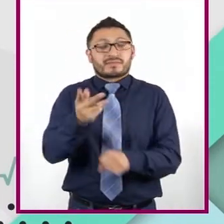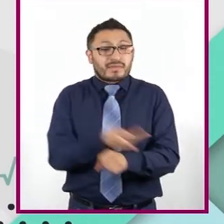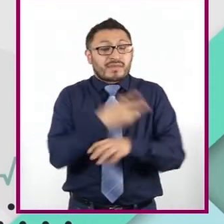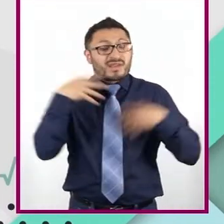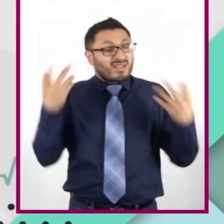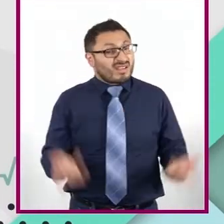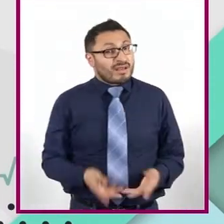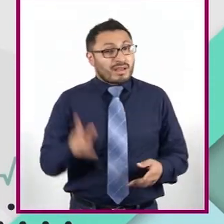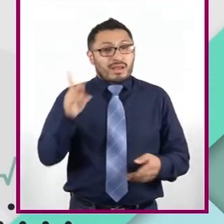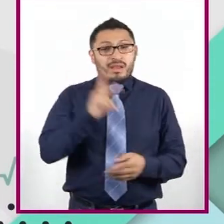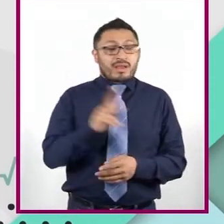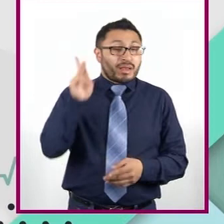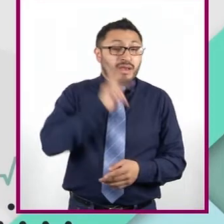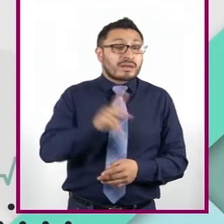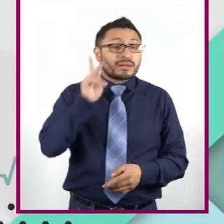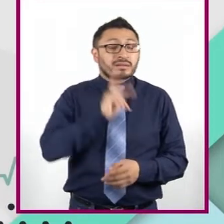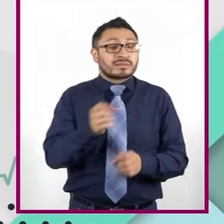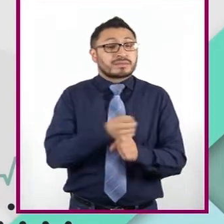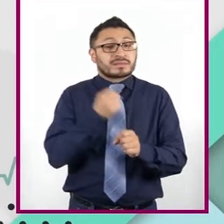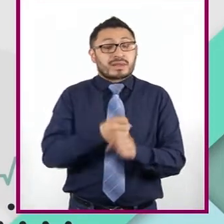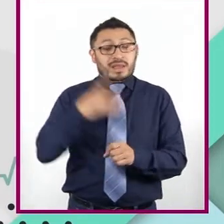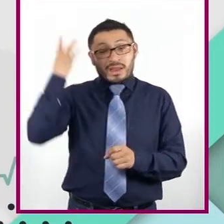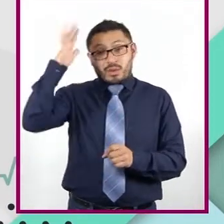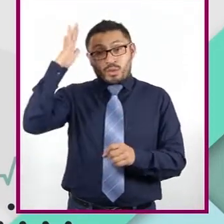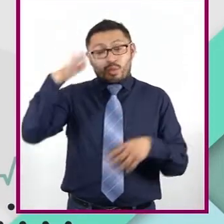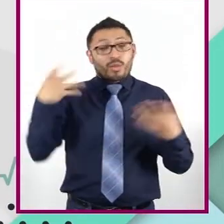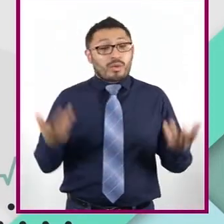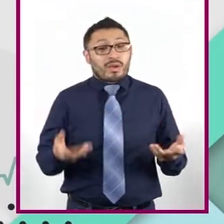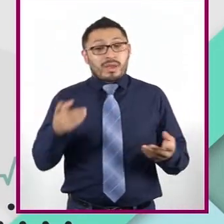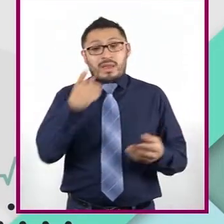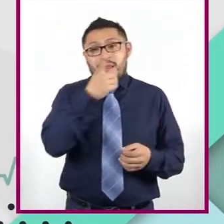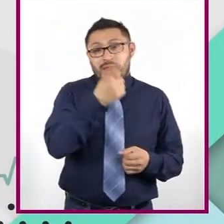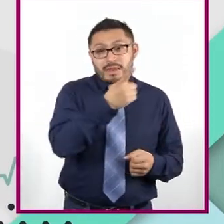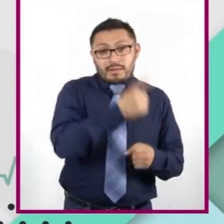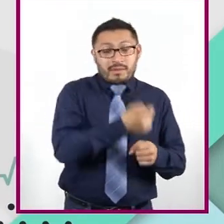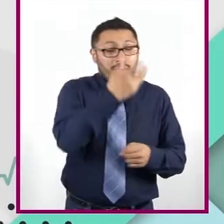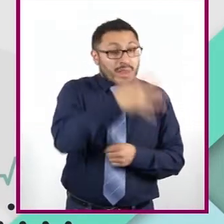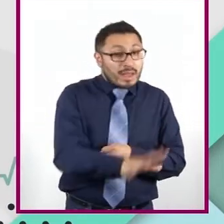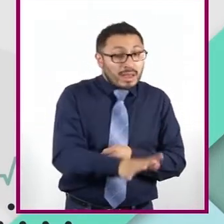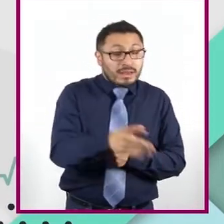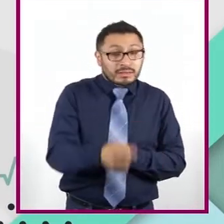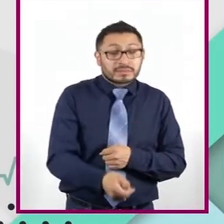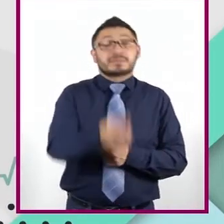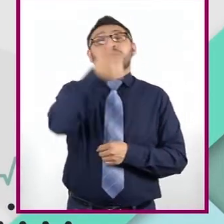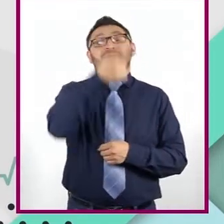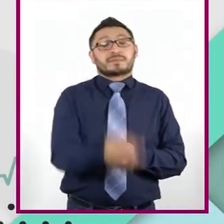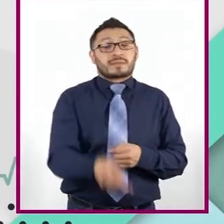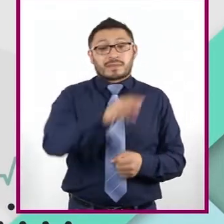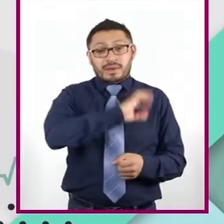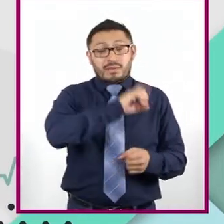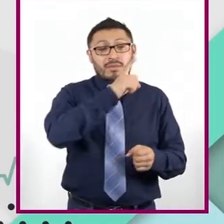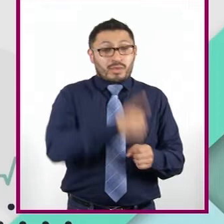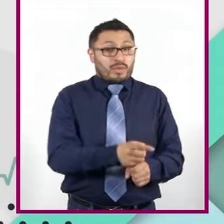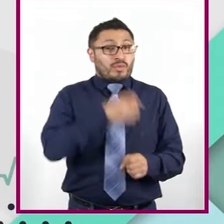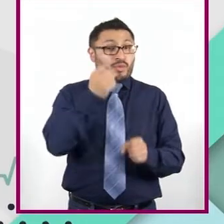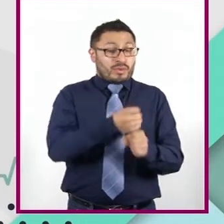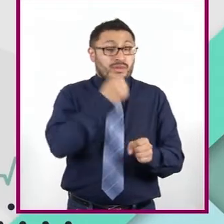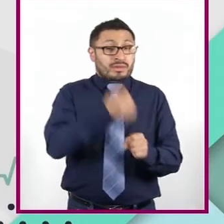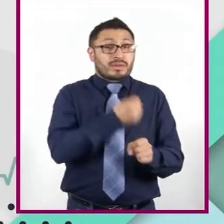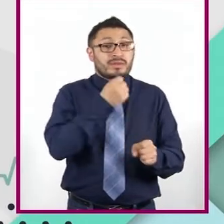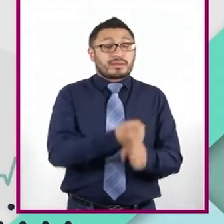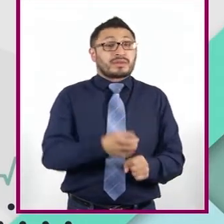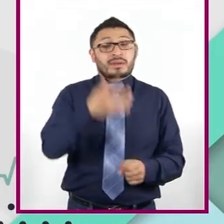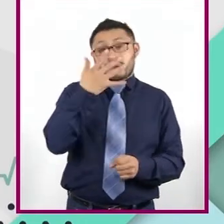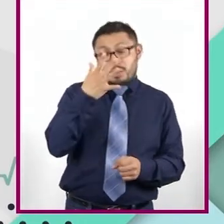con la probabilidad frecuencial de que caiga sol? En los primeros 10 lanzamientos, la probabilidad frecuencial de que caiga